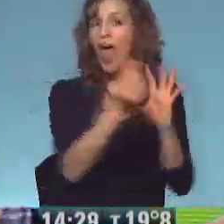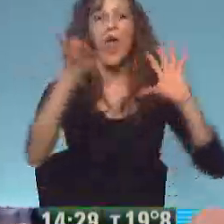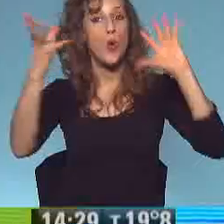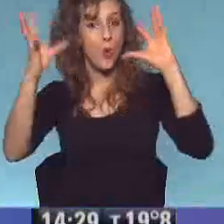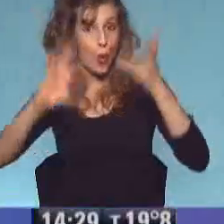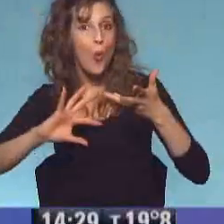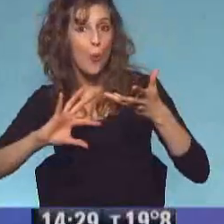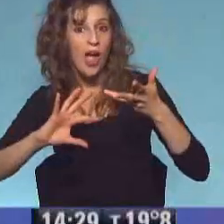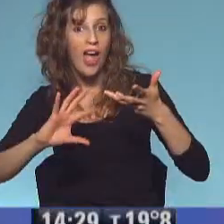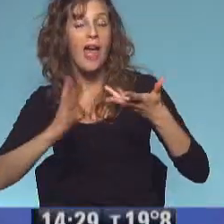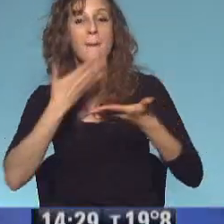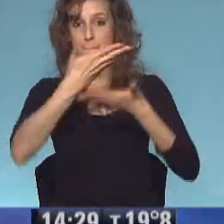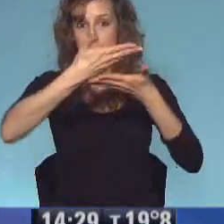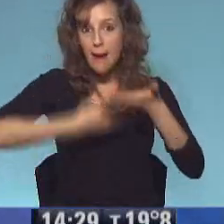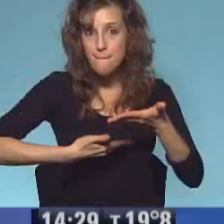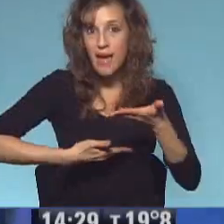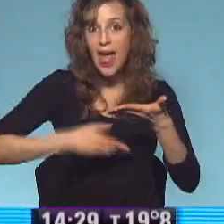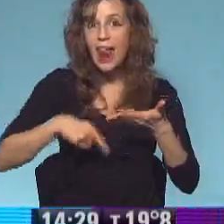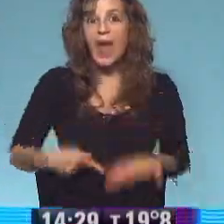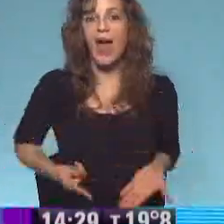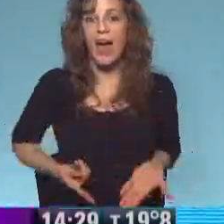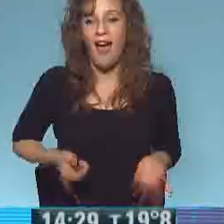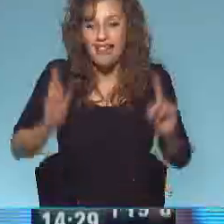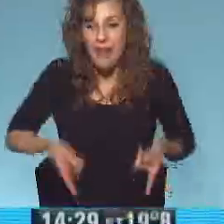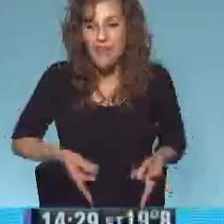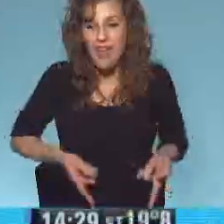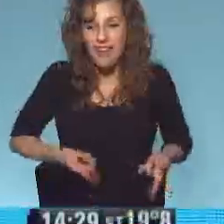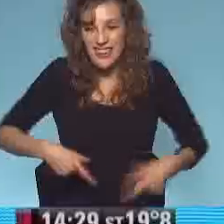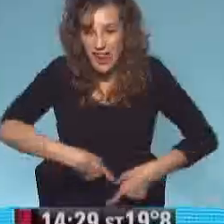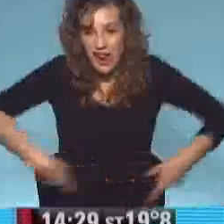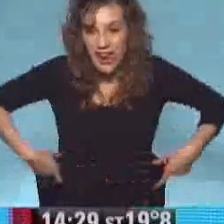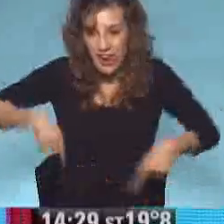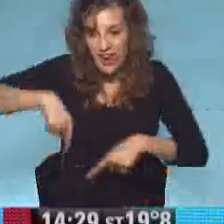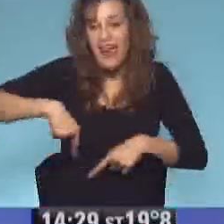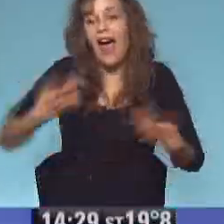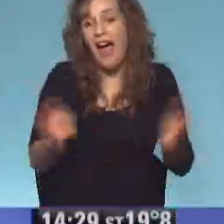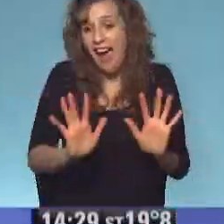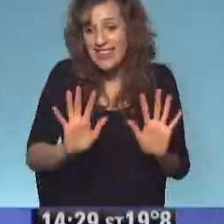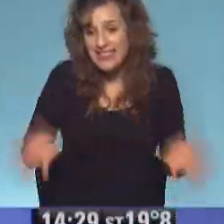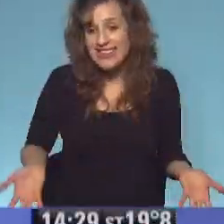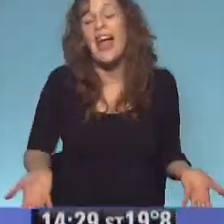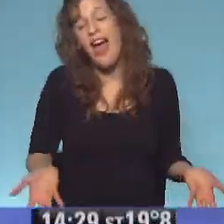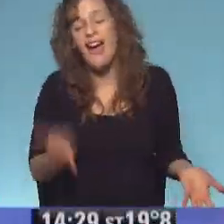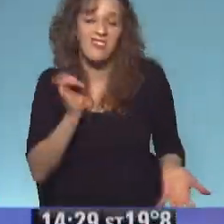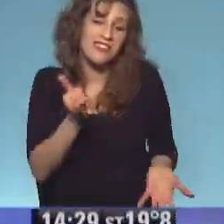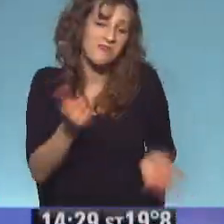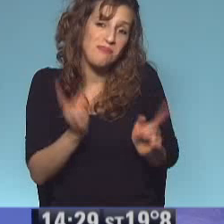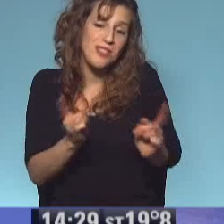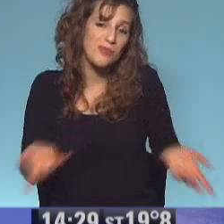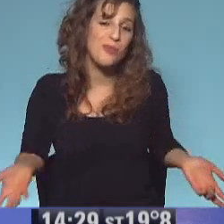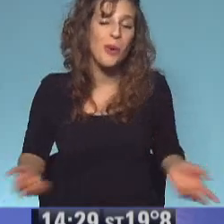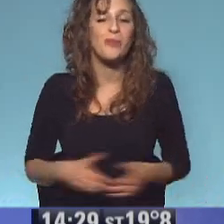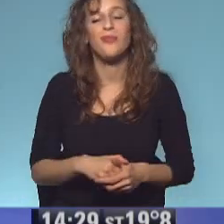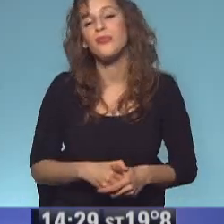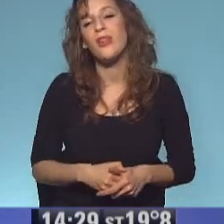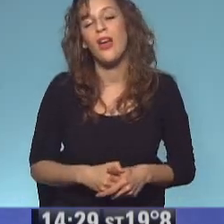Rimó, es cierto. Rimó. Hay que reconocerlo. Algodón, calzón, rima. Rima, sí. Es verdad. Te debo